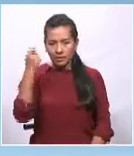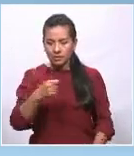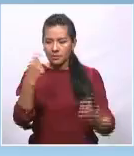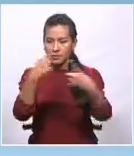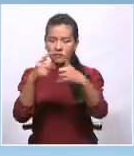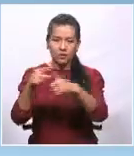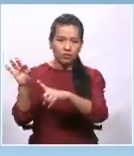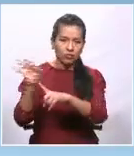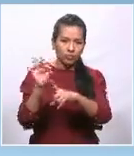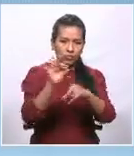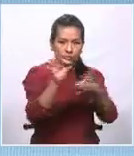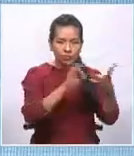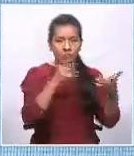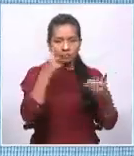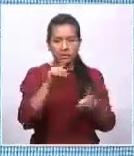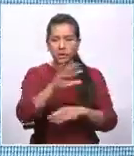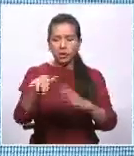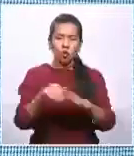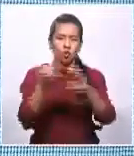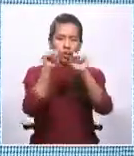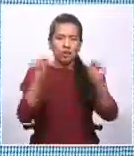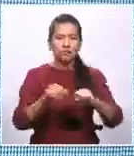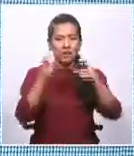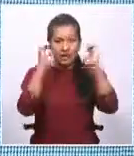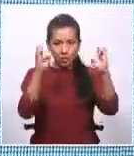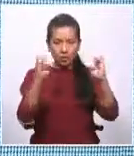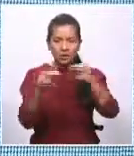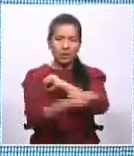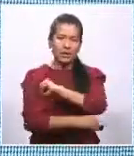sistema educativo nacional. Con